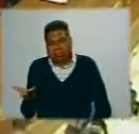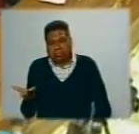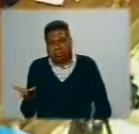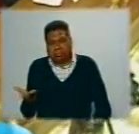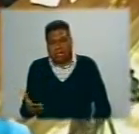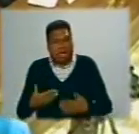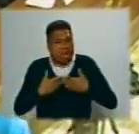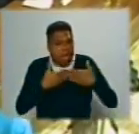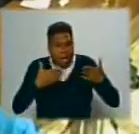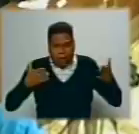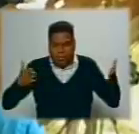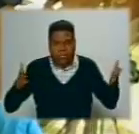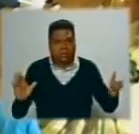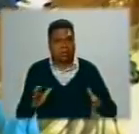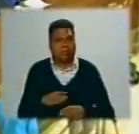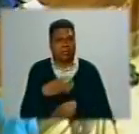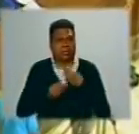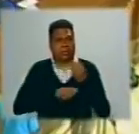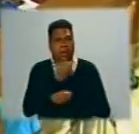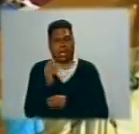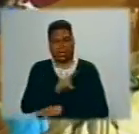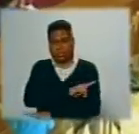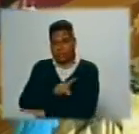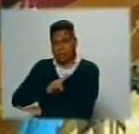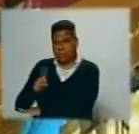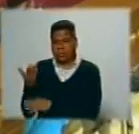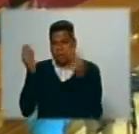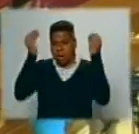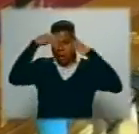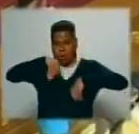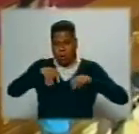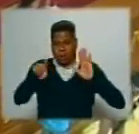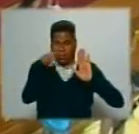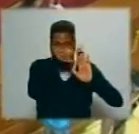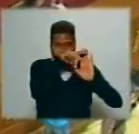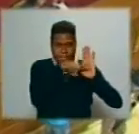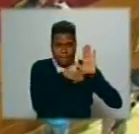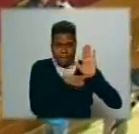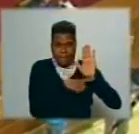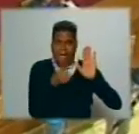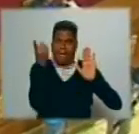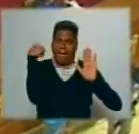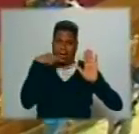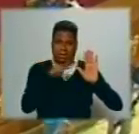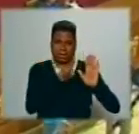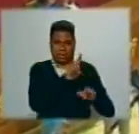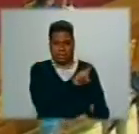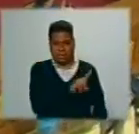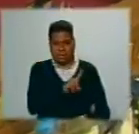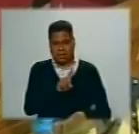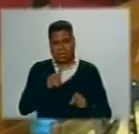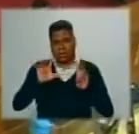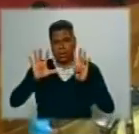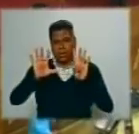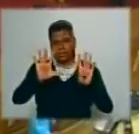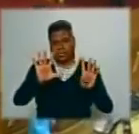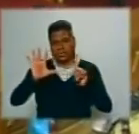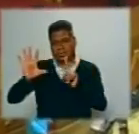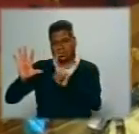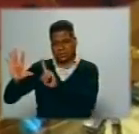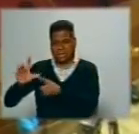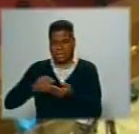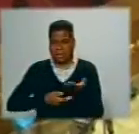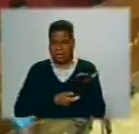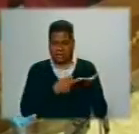abierta contravención al mandato del Acuerdo de Ginebra, a su espíritu, propósito y razón, envió una carta donde